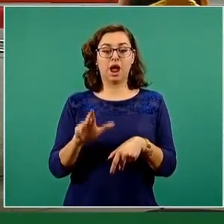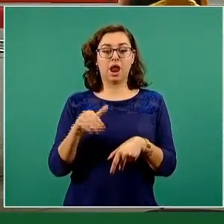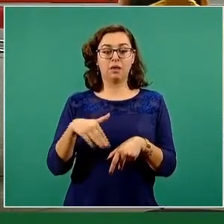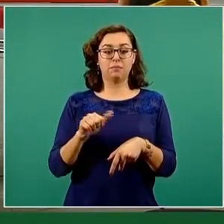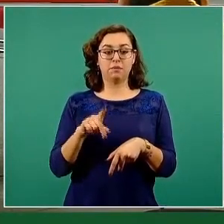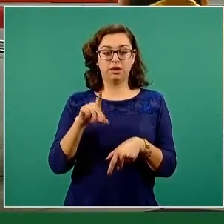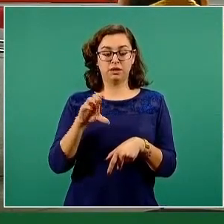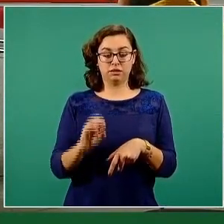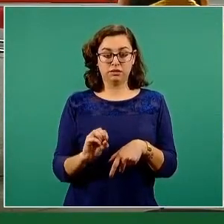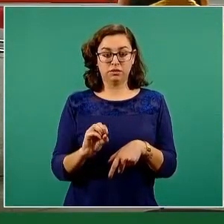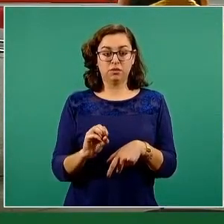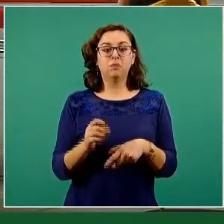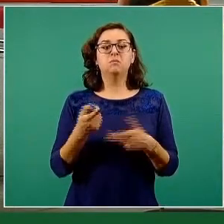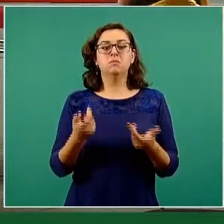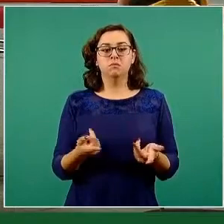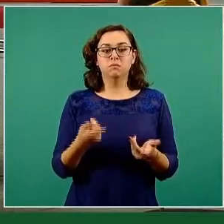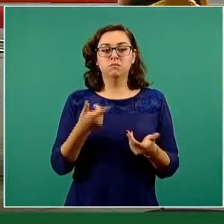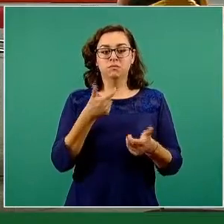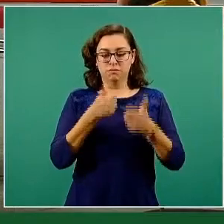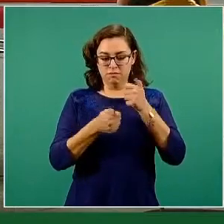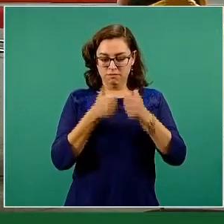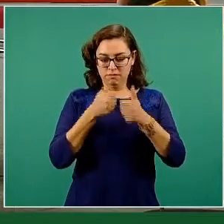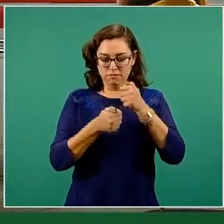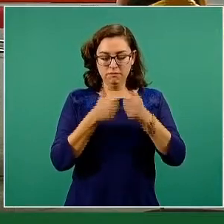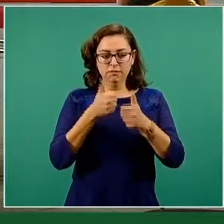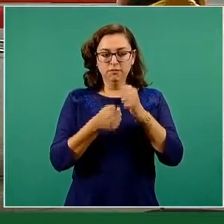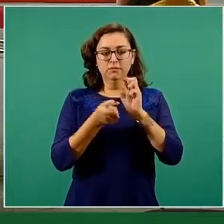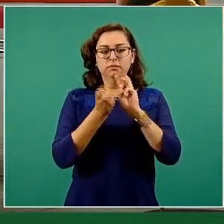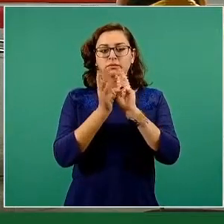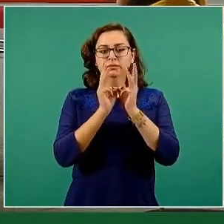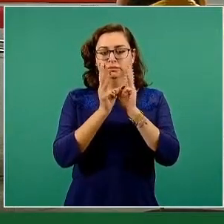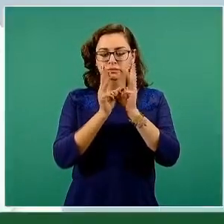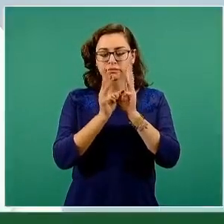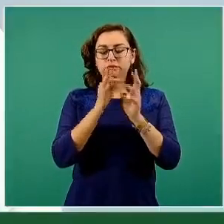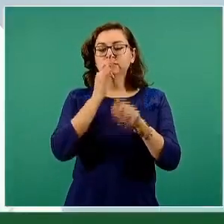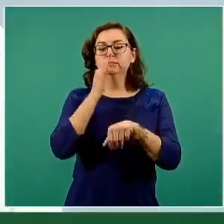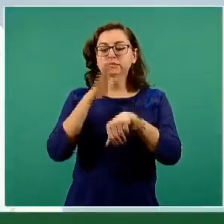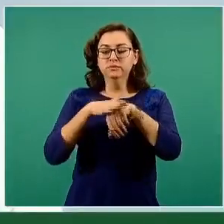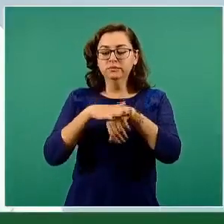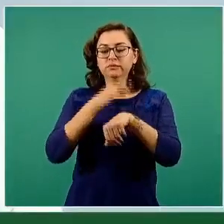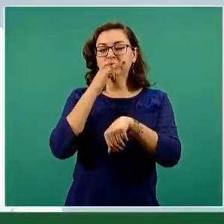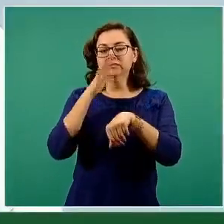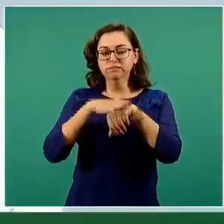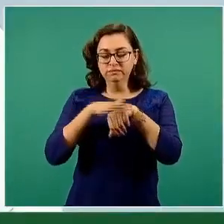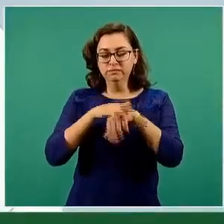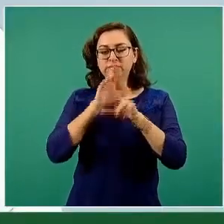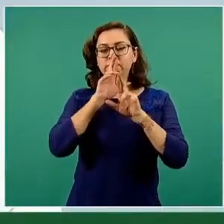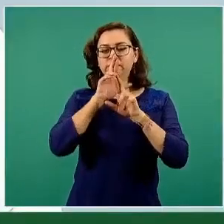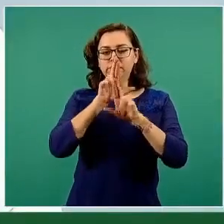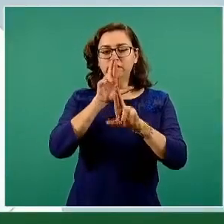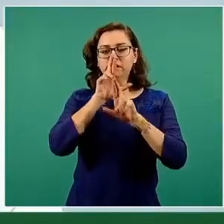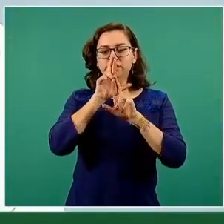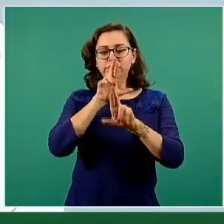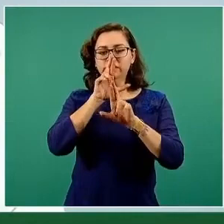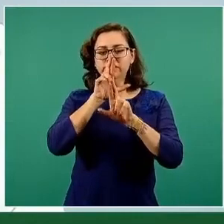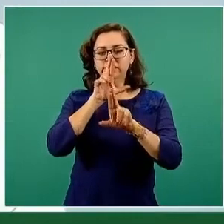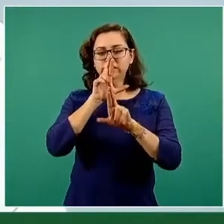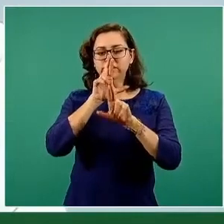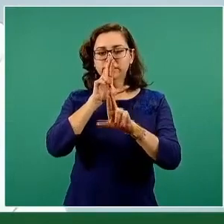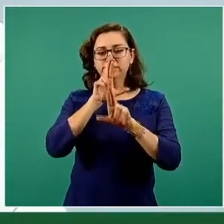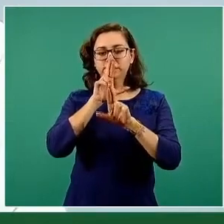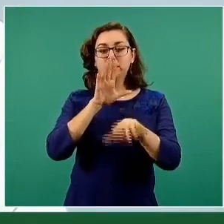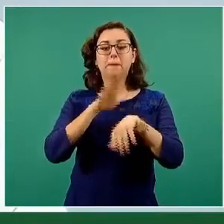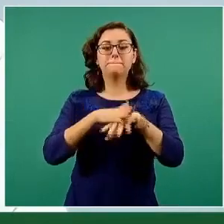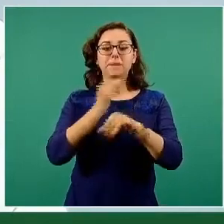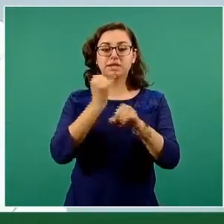este personaje les responderá y les llevará a los lugares en donde encontrarán la mejor información. Entonces